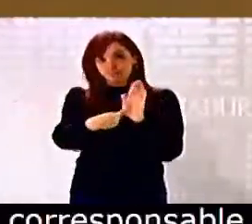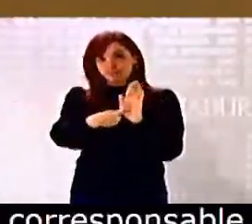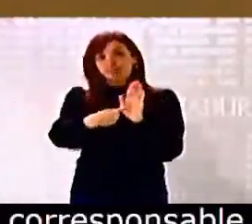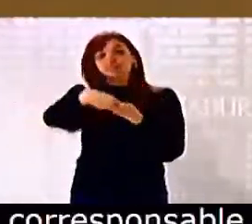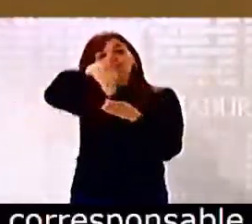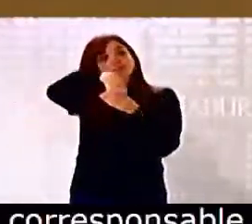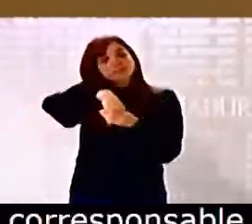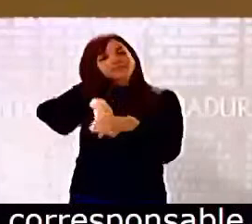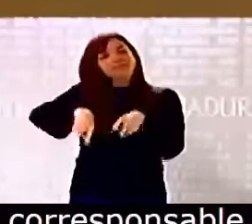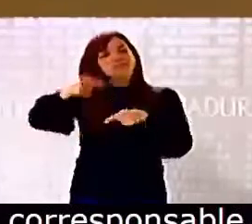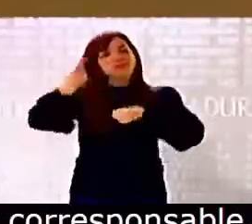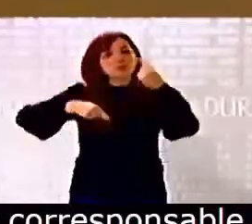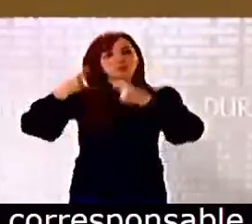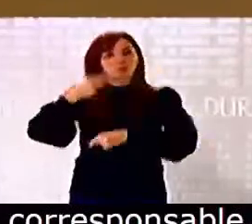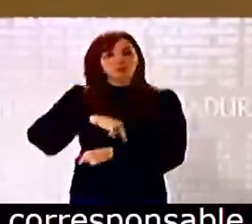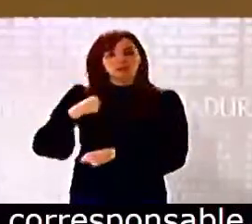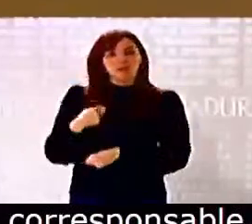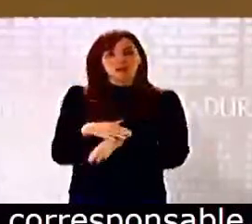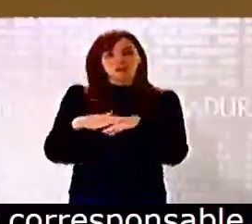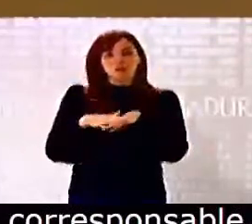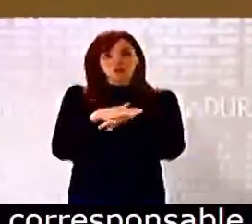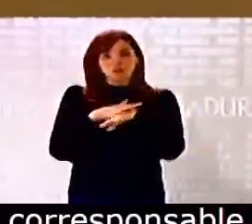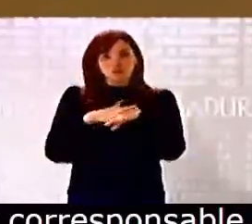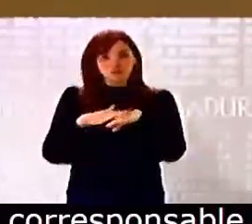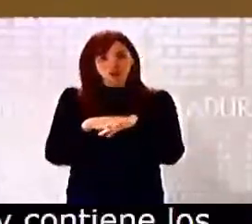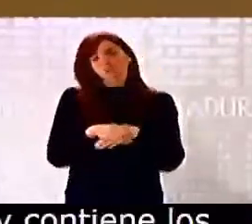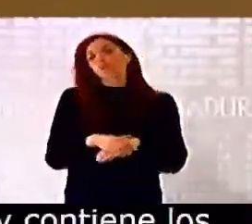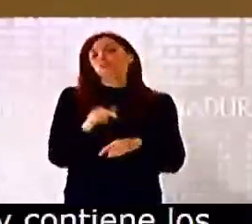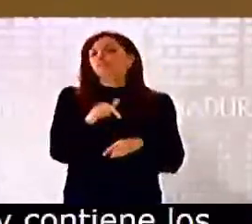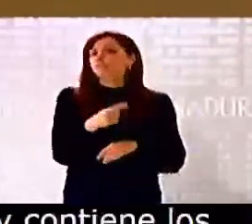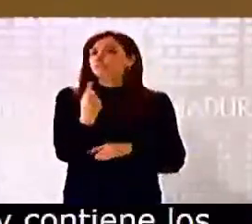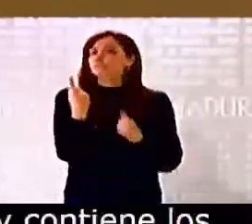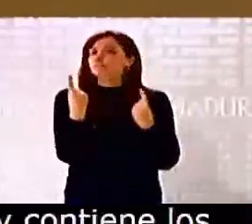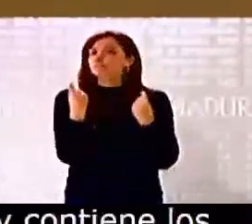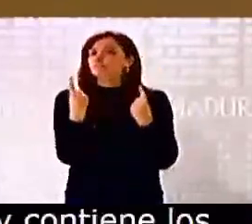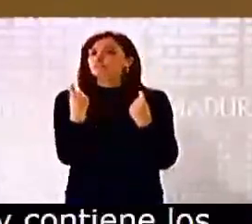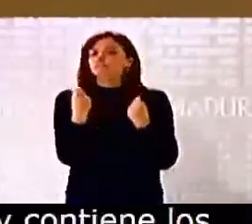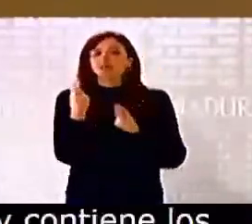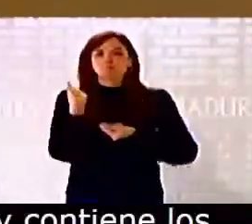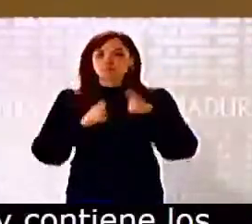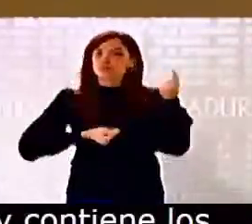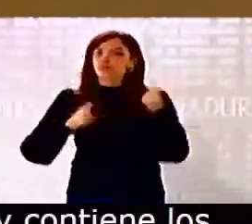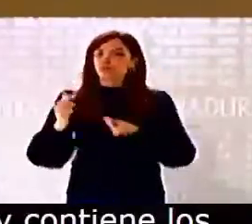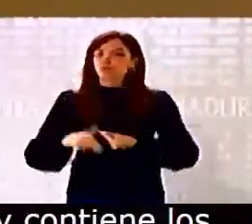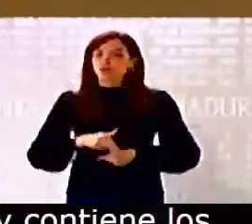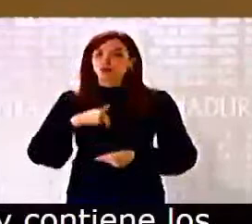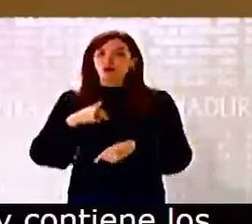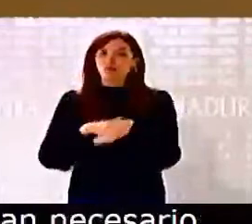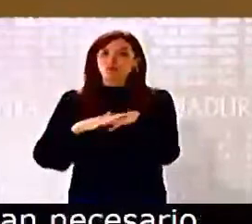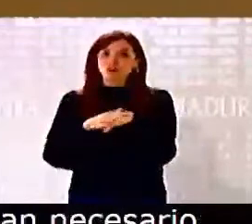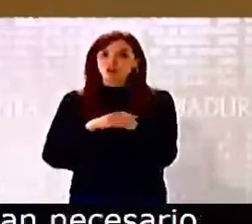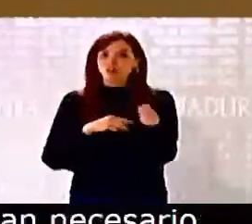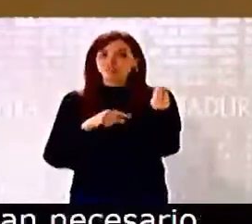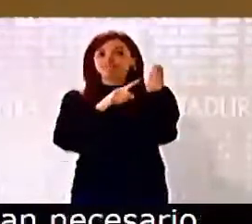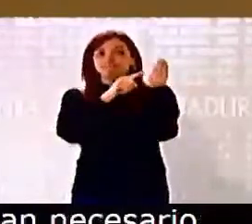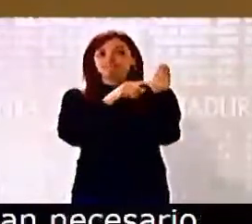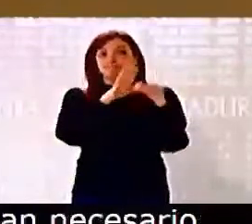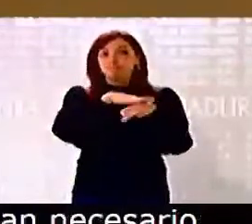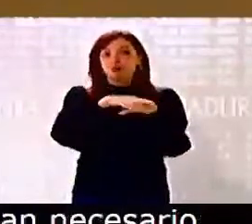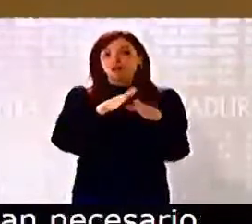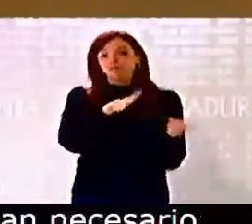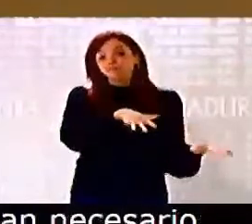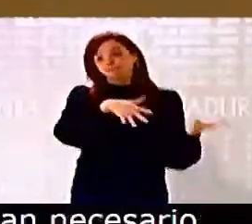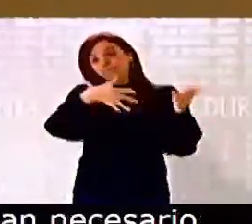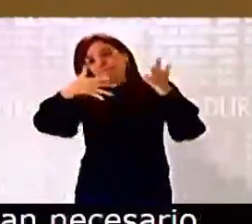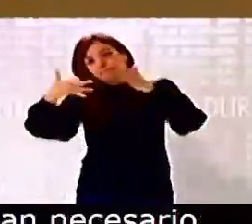los presupuestos generales del Estado, este instrumento tan necesario como son los presupuestos generales del Estado para dar respuesta